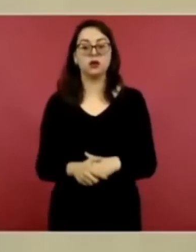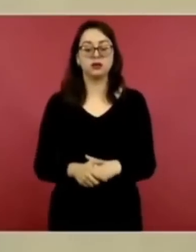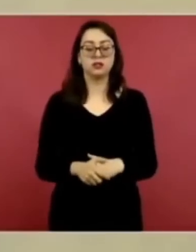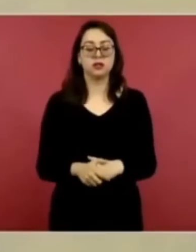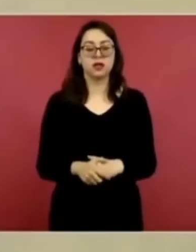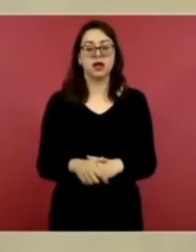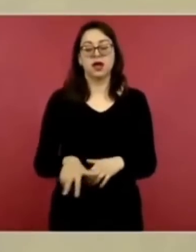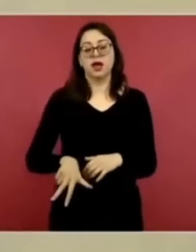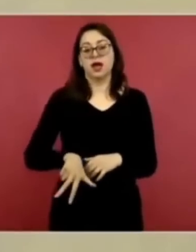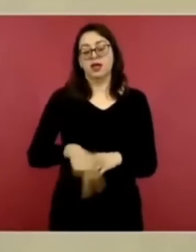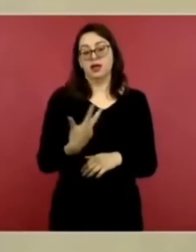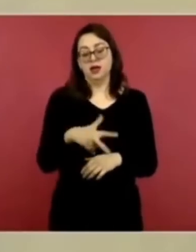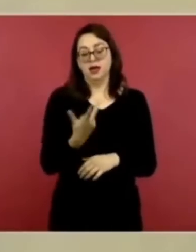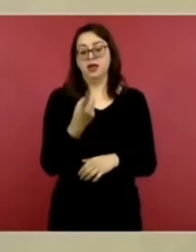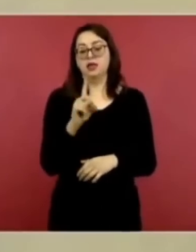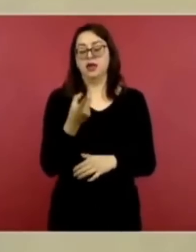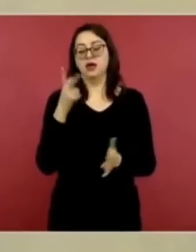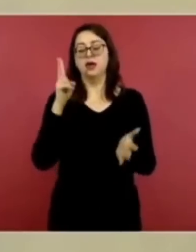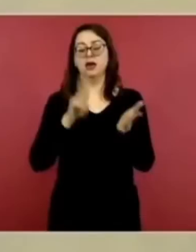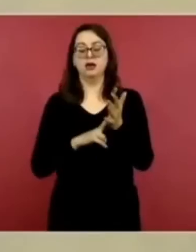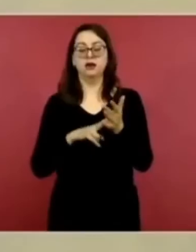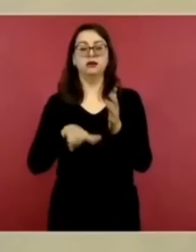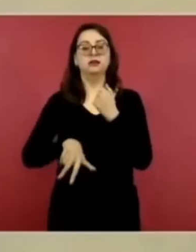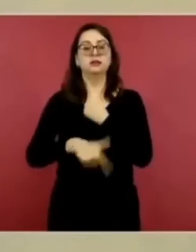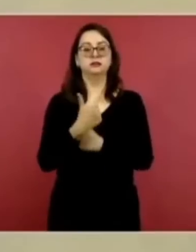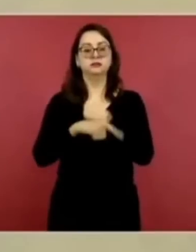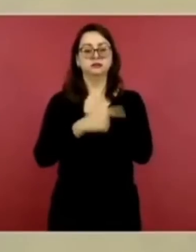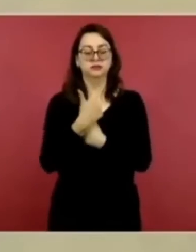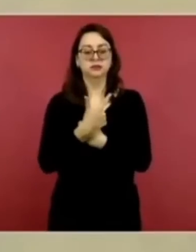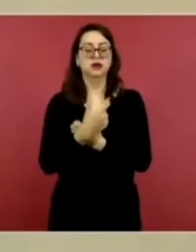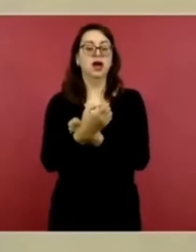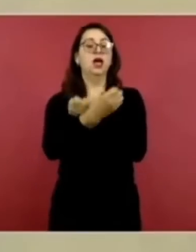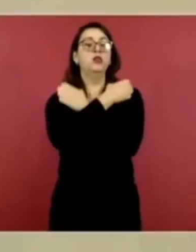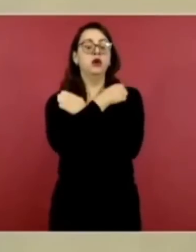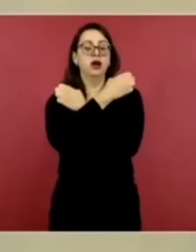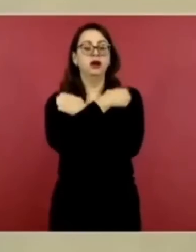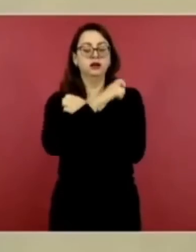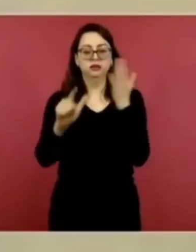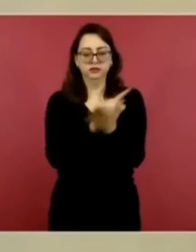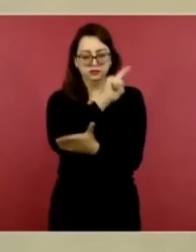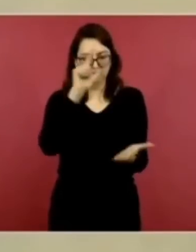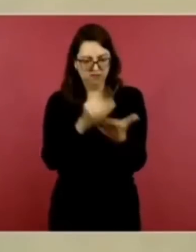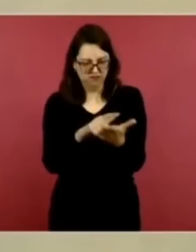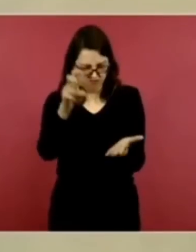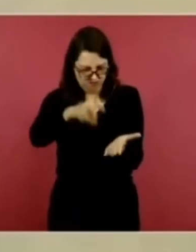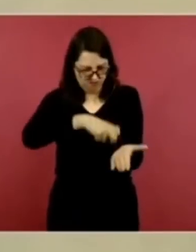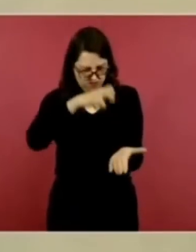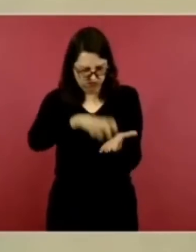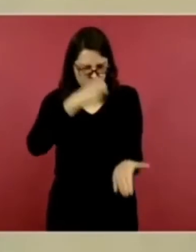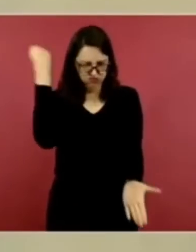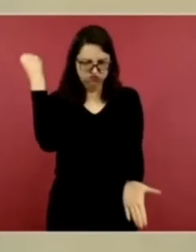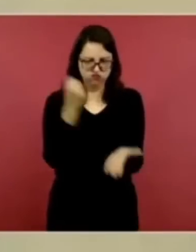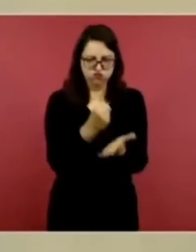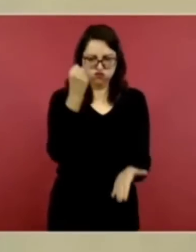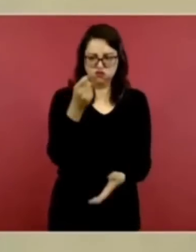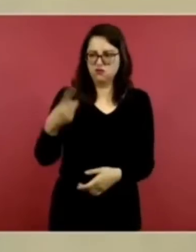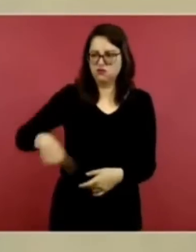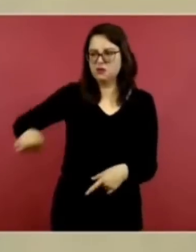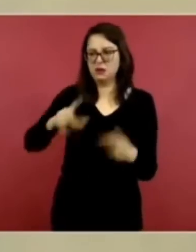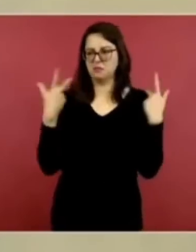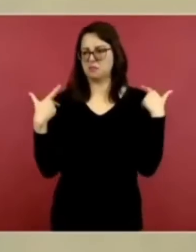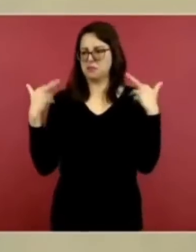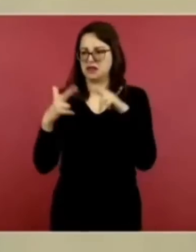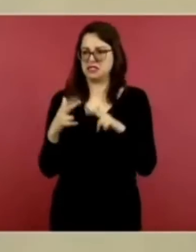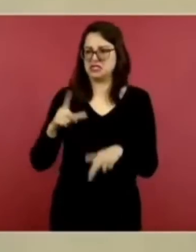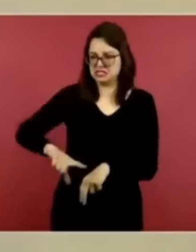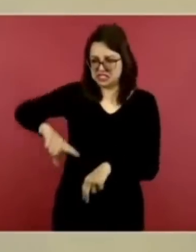la Cámara de Diputados aprobó la mal llamada reforma educativa que tenía como consigna someter al magisterio y